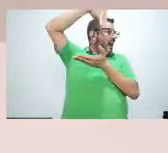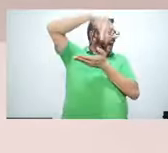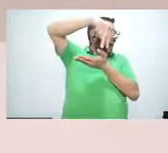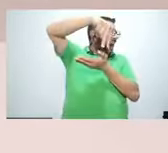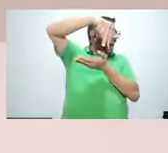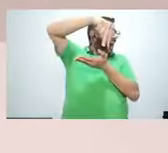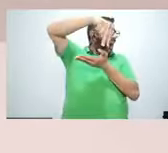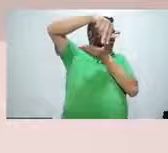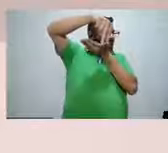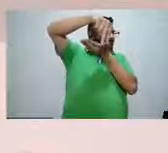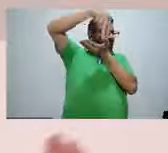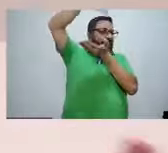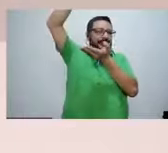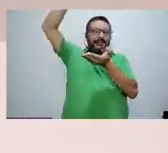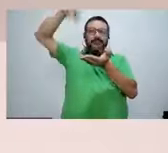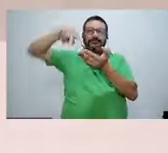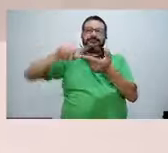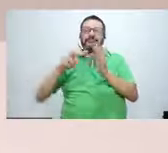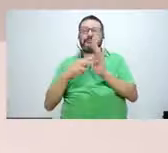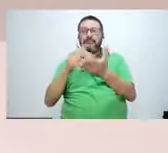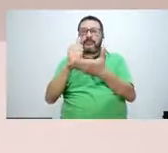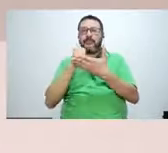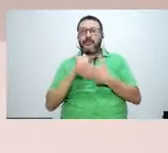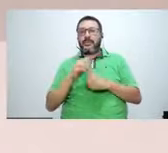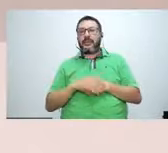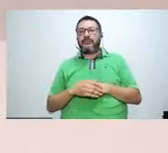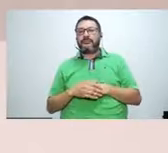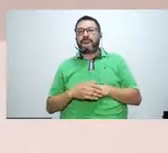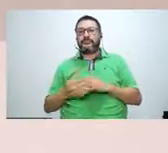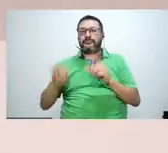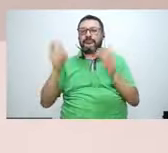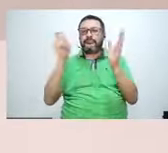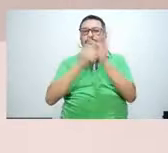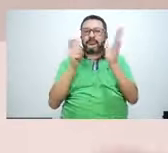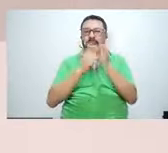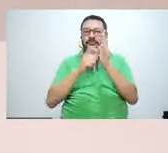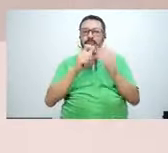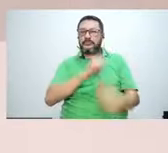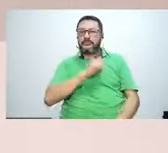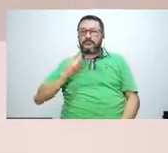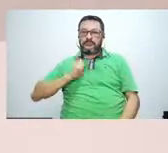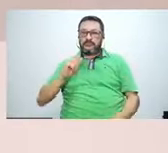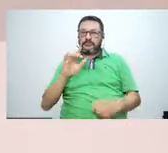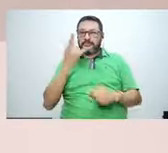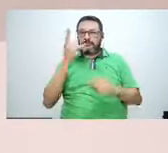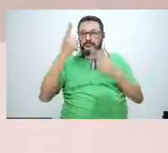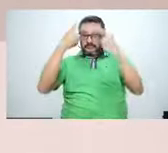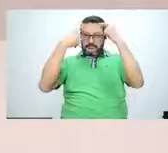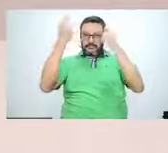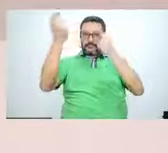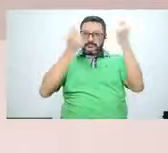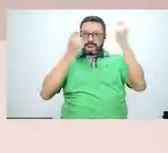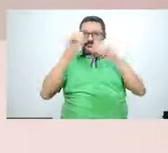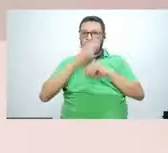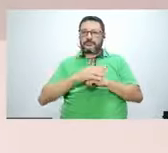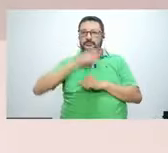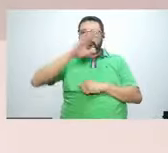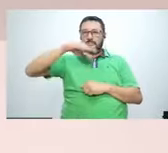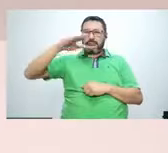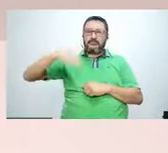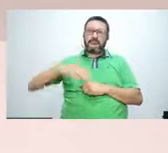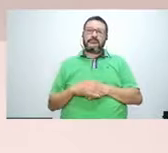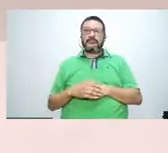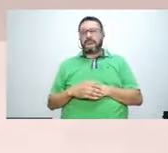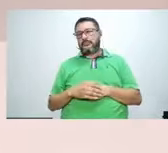la motiva y eso ayuda para que ella también logre su puntaje individual. Entonces, es una estrategia que Antioquia siempre ha